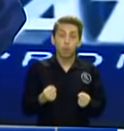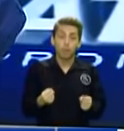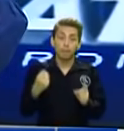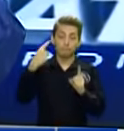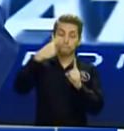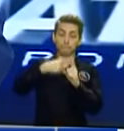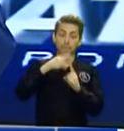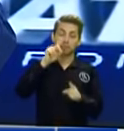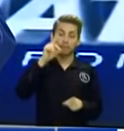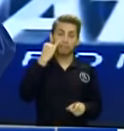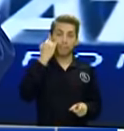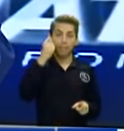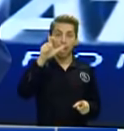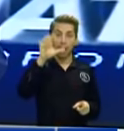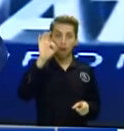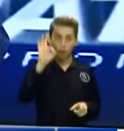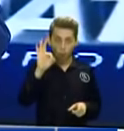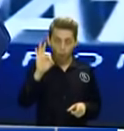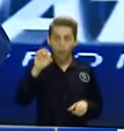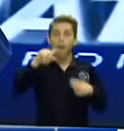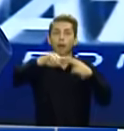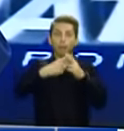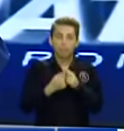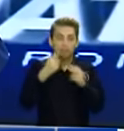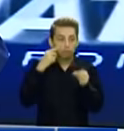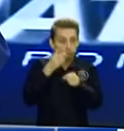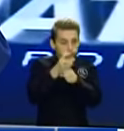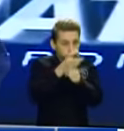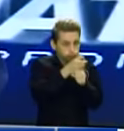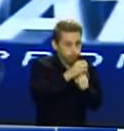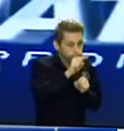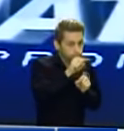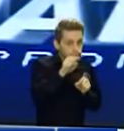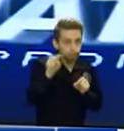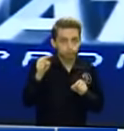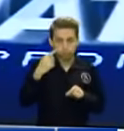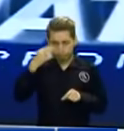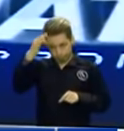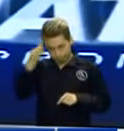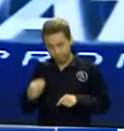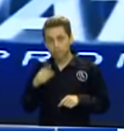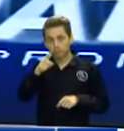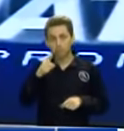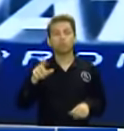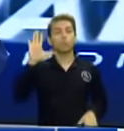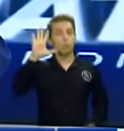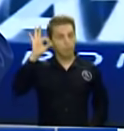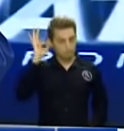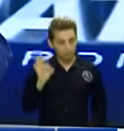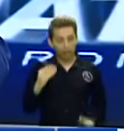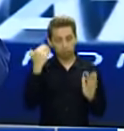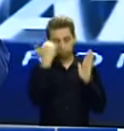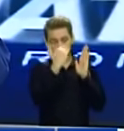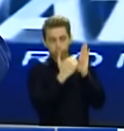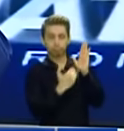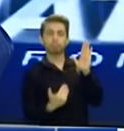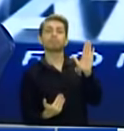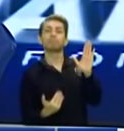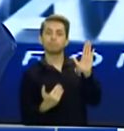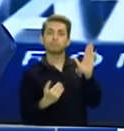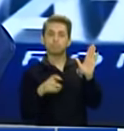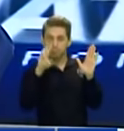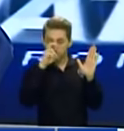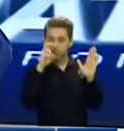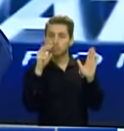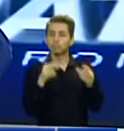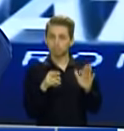a supervisar que efectivamente se esté comprobando que se están cumpliendo con los protocolos. Este es el primer paso